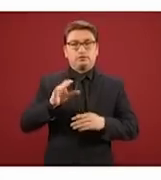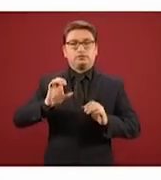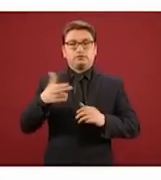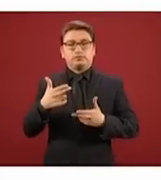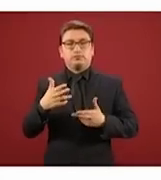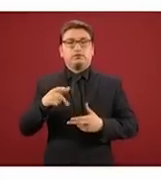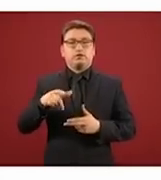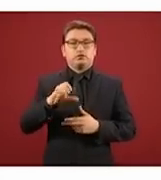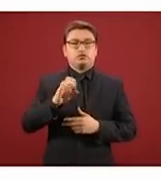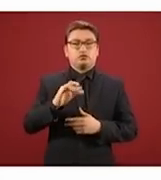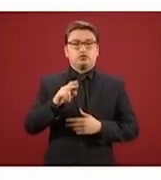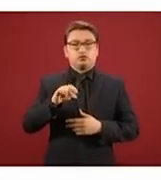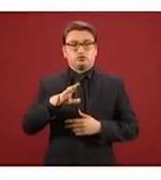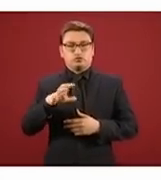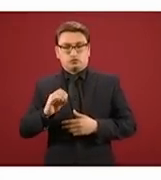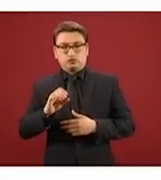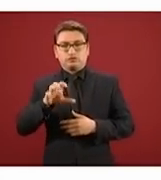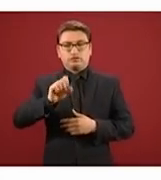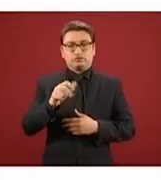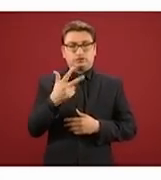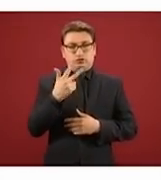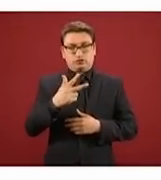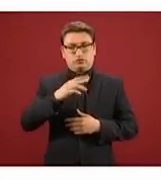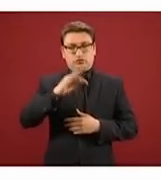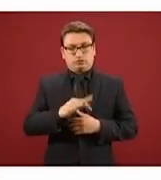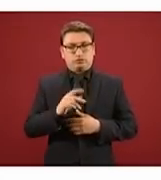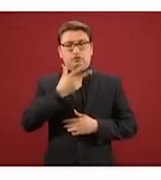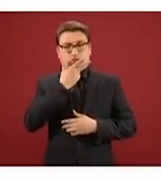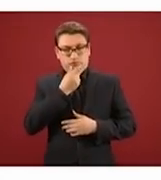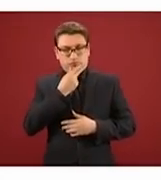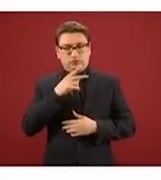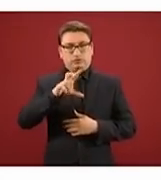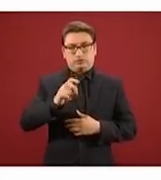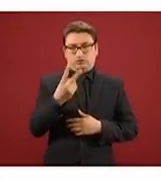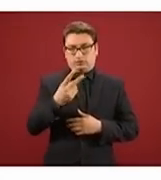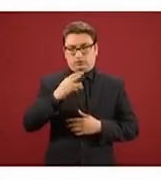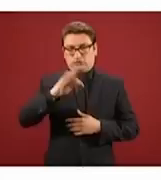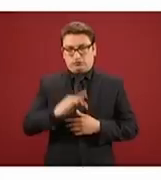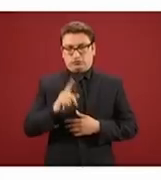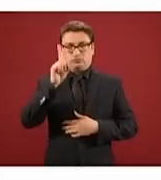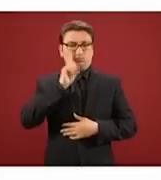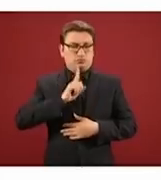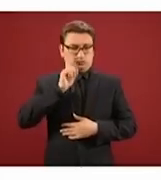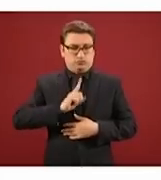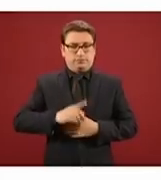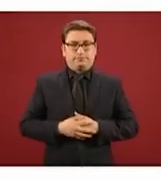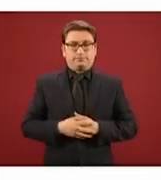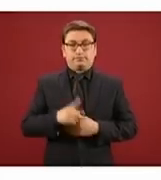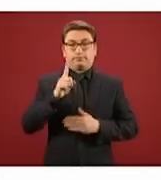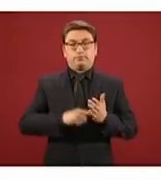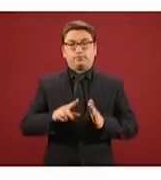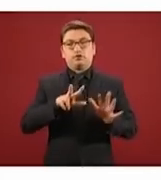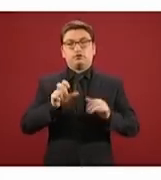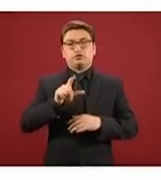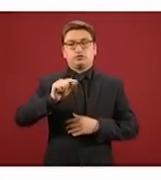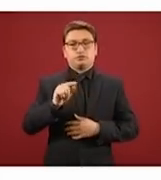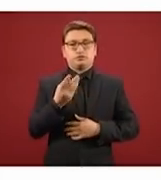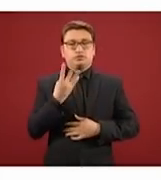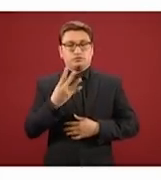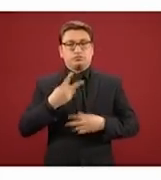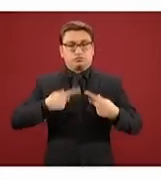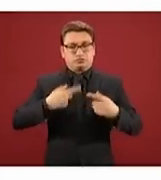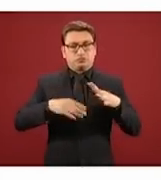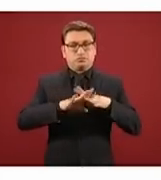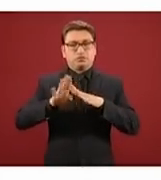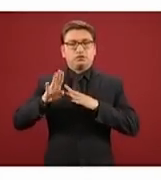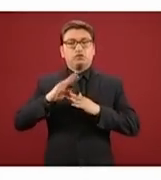cuales 68% son hombres y 32% son mujeres mil 874 personas